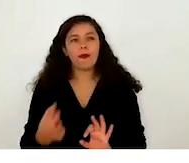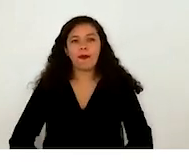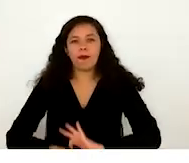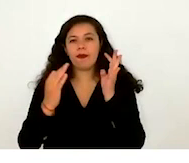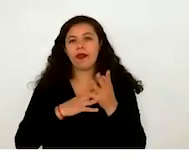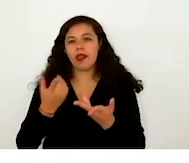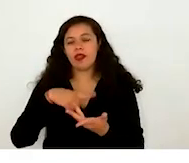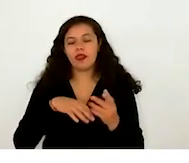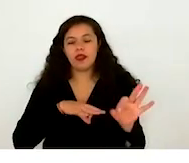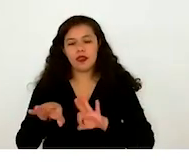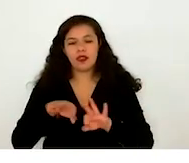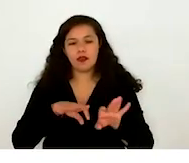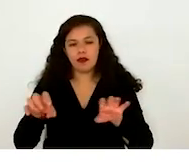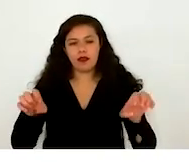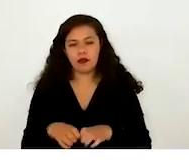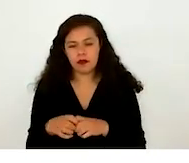trabajo